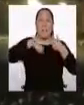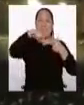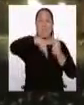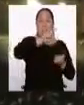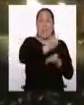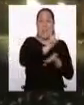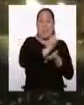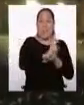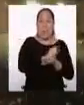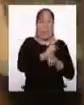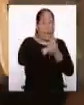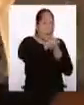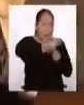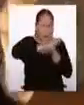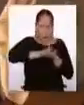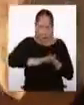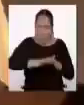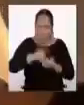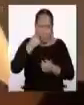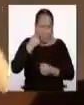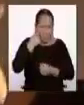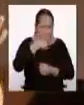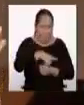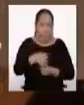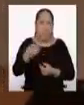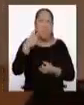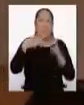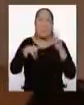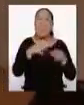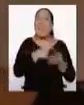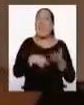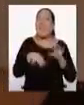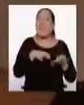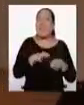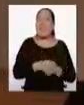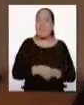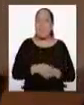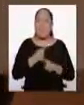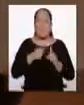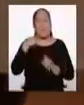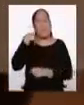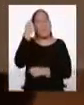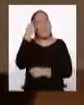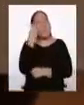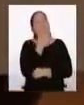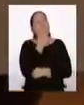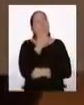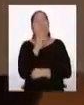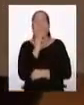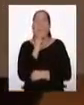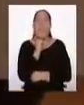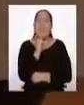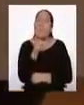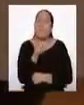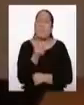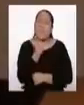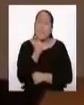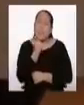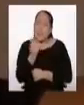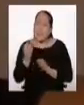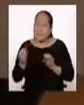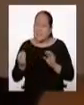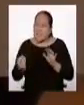conocer qué os había pasado, pero yo pensaba que hasta ese punto todavía faltaba algo, o sea, todavía faltaba